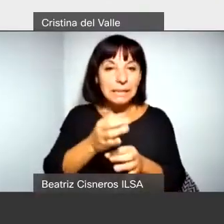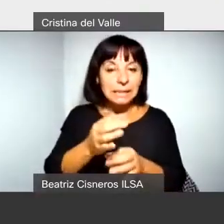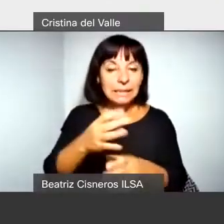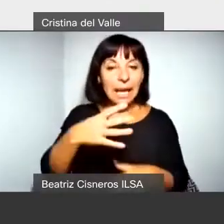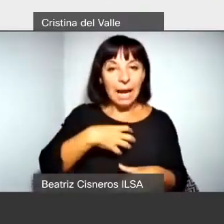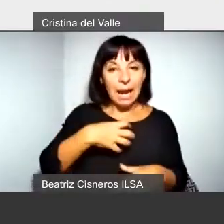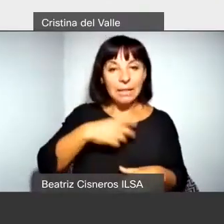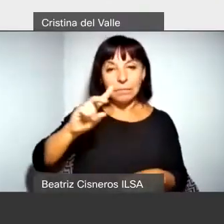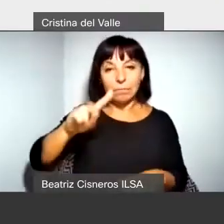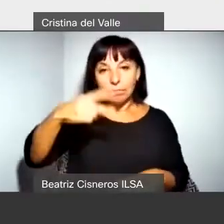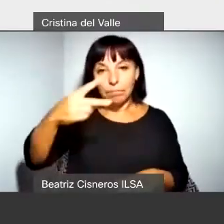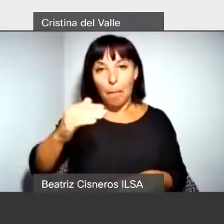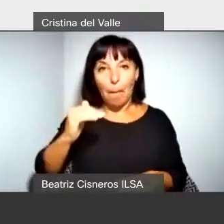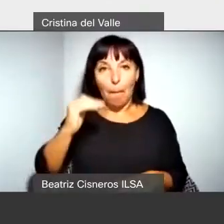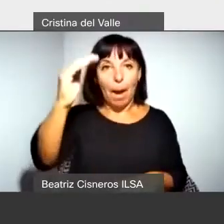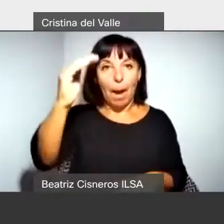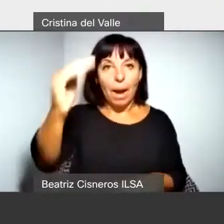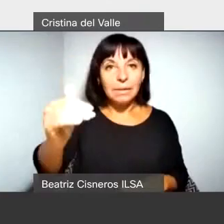bueno,